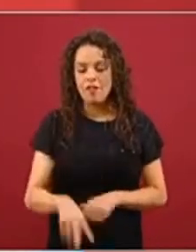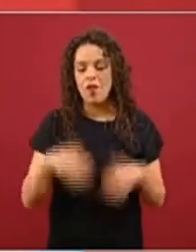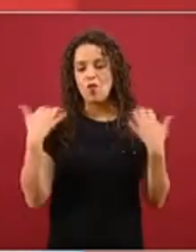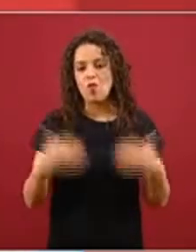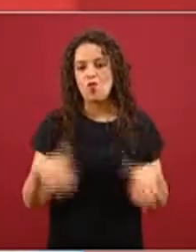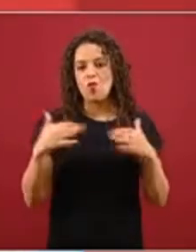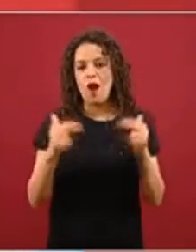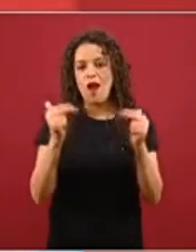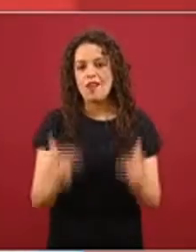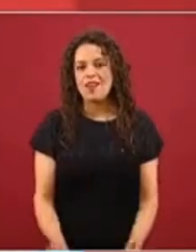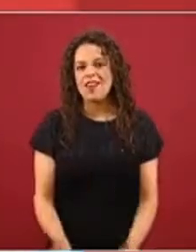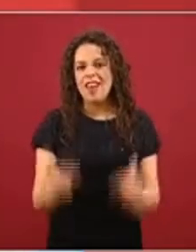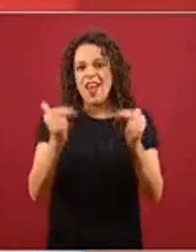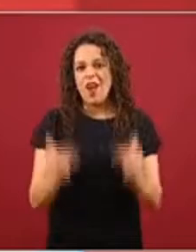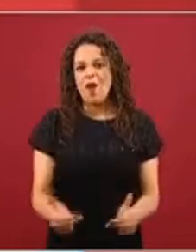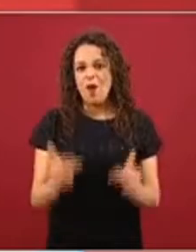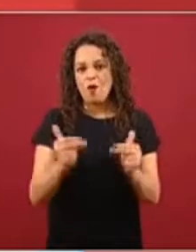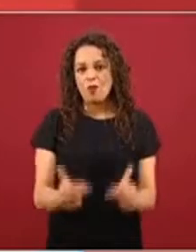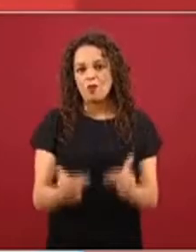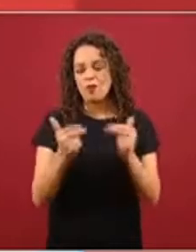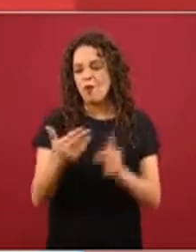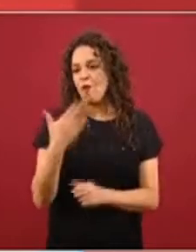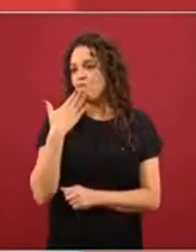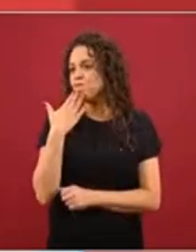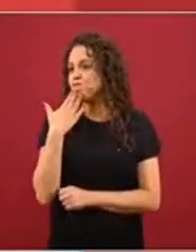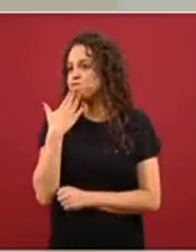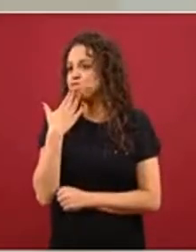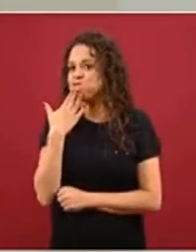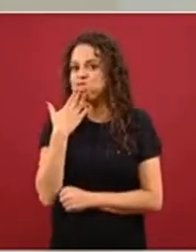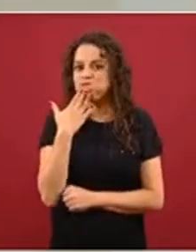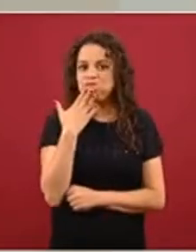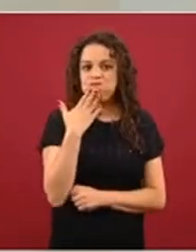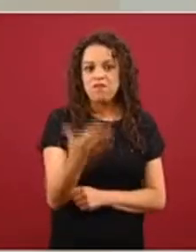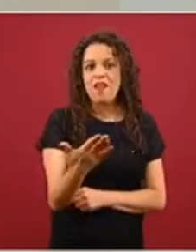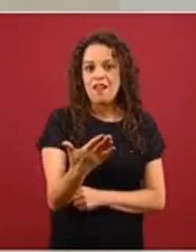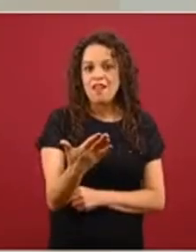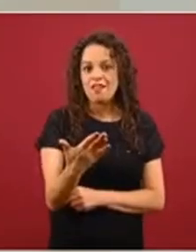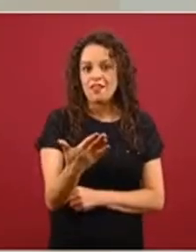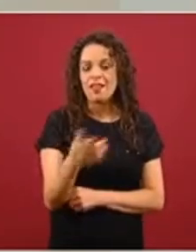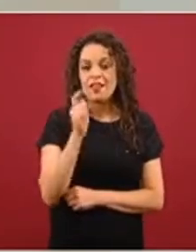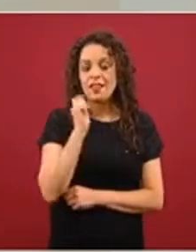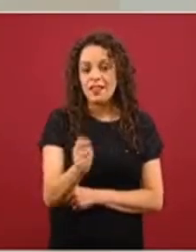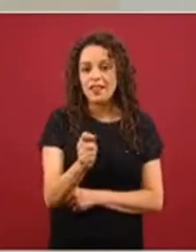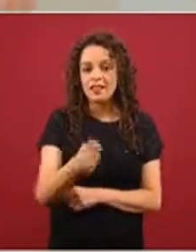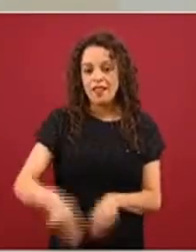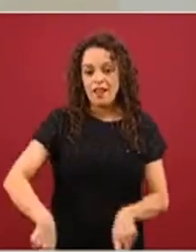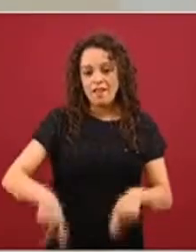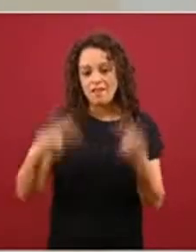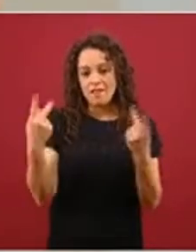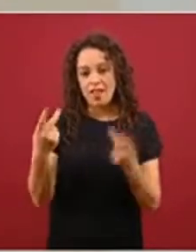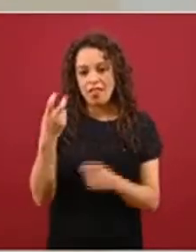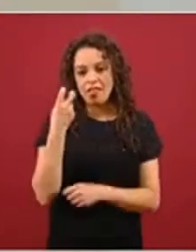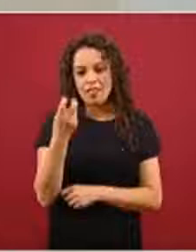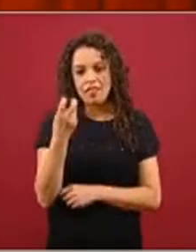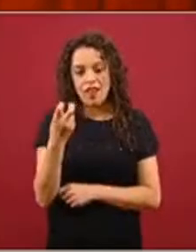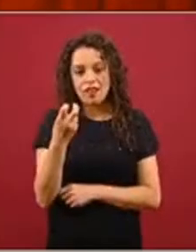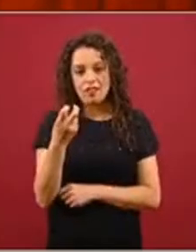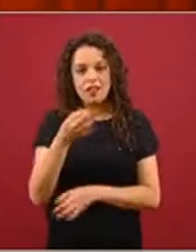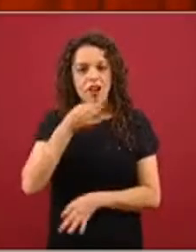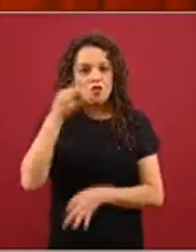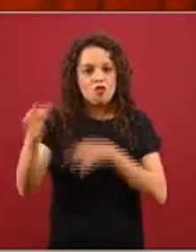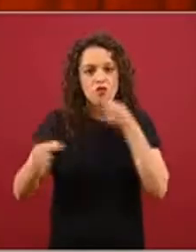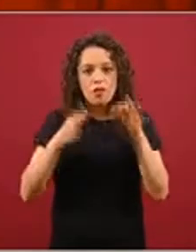negocio distorsionar información para vender esta a un público que